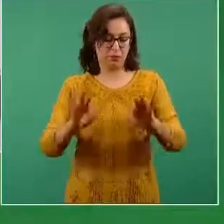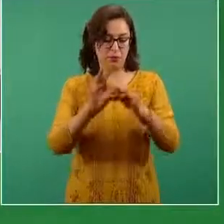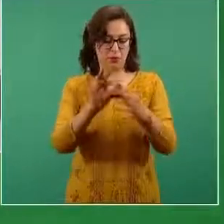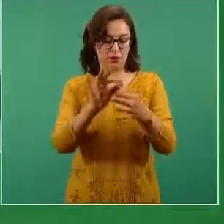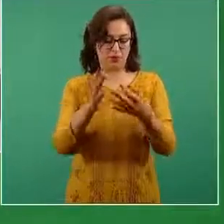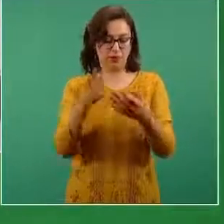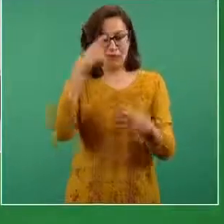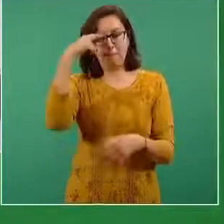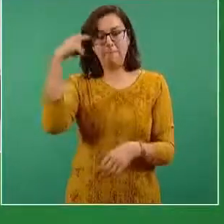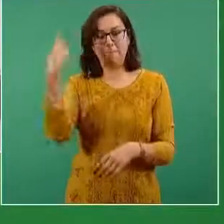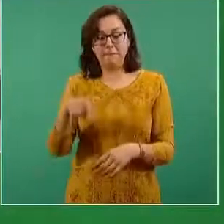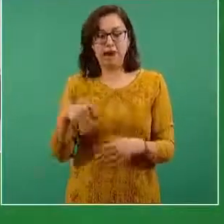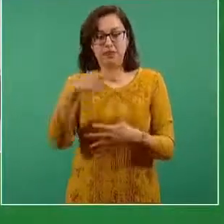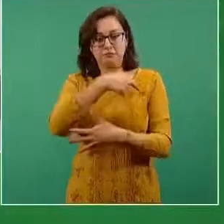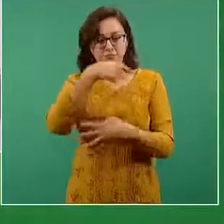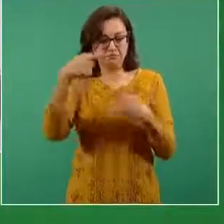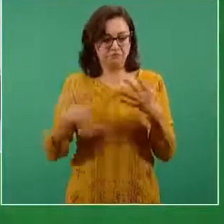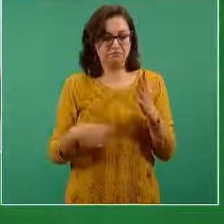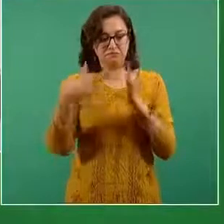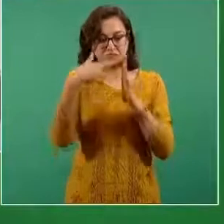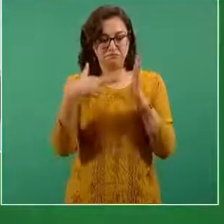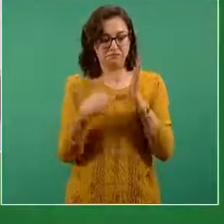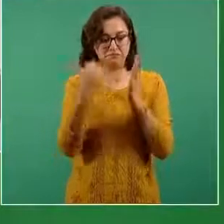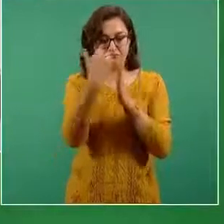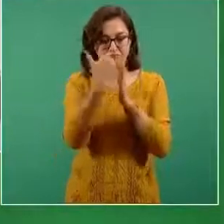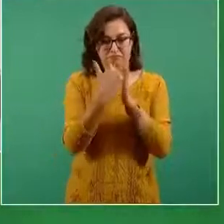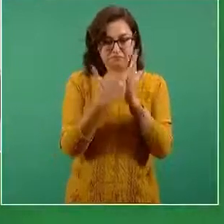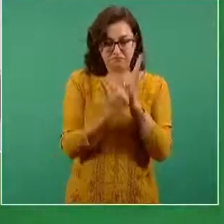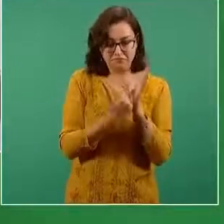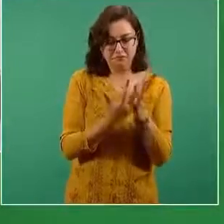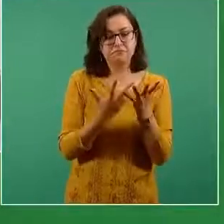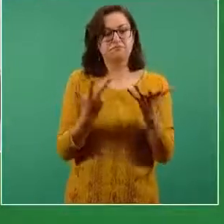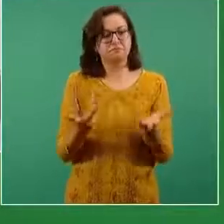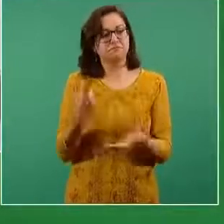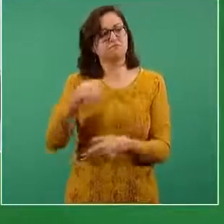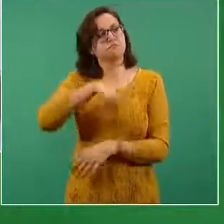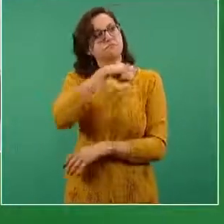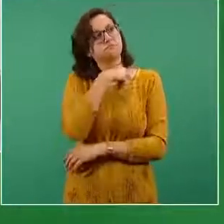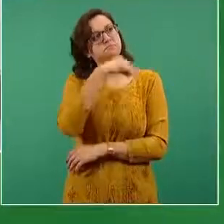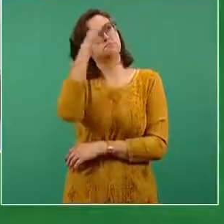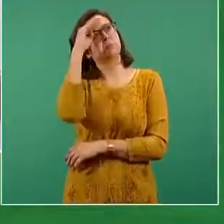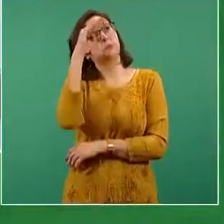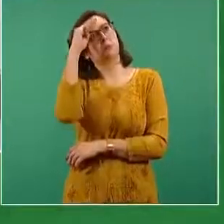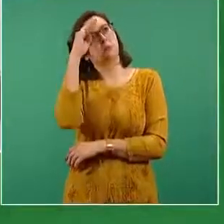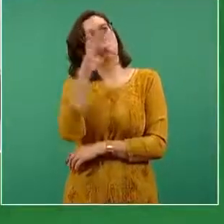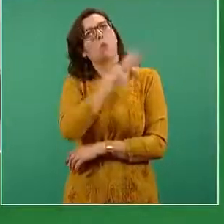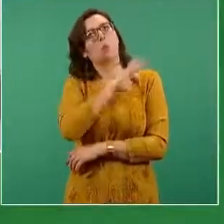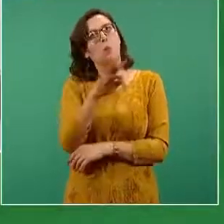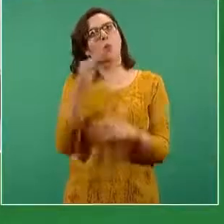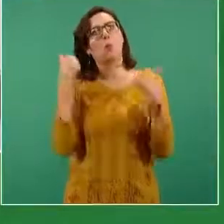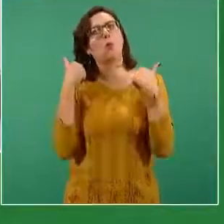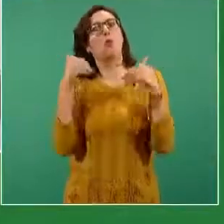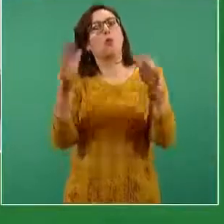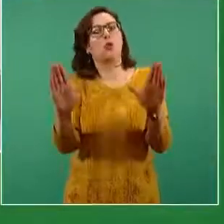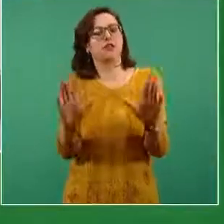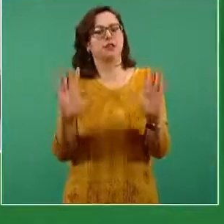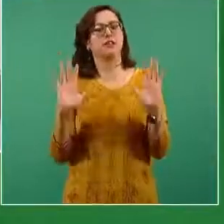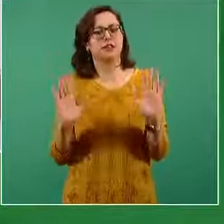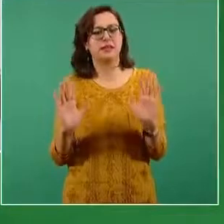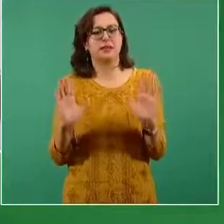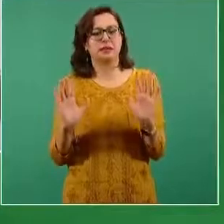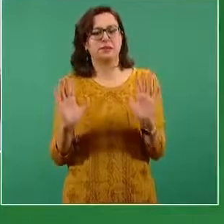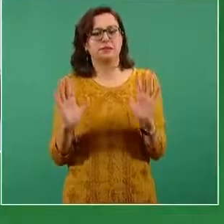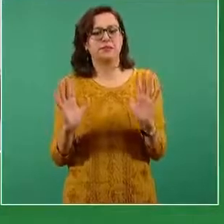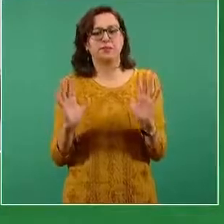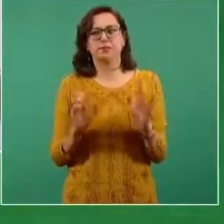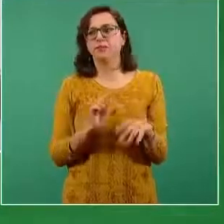a conocer algunas de las medidas que hemos tomado en cuenta y que pensamos que pudieran ser un tanto diferentes de